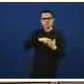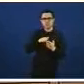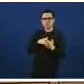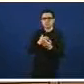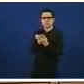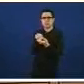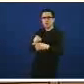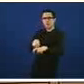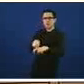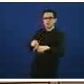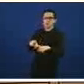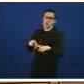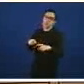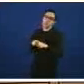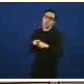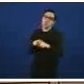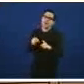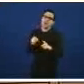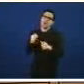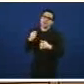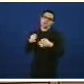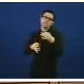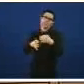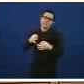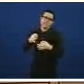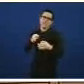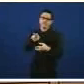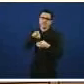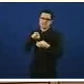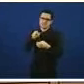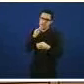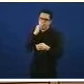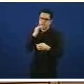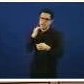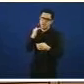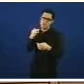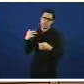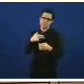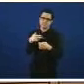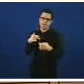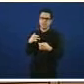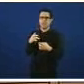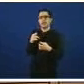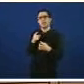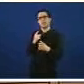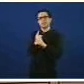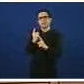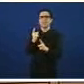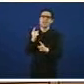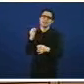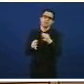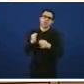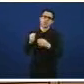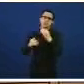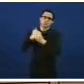Superior De Justicia A nosa proposta é clara, señoría Hay que chegar A un acordo Para a devolución Dos depósitos De aqueles